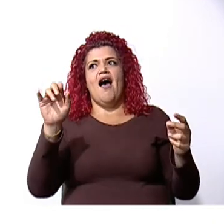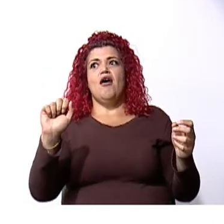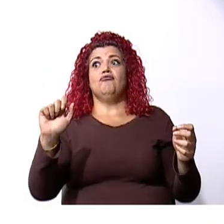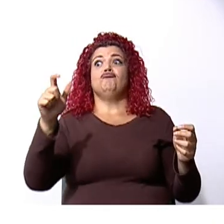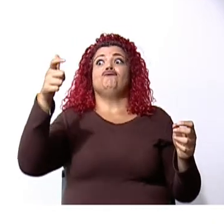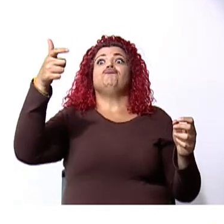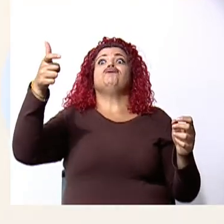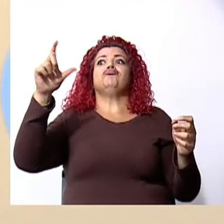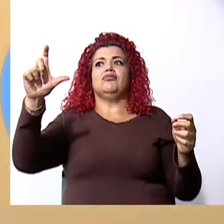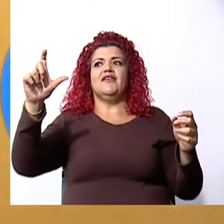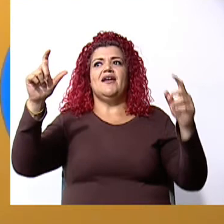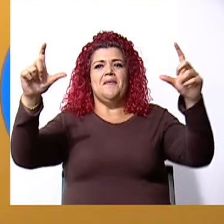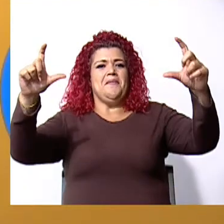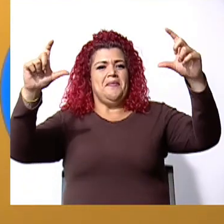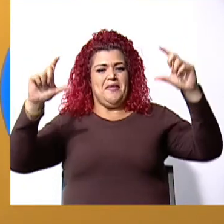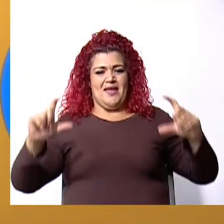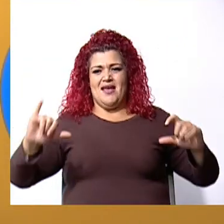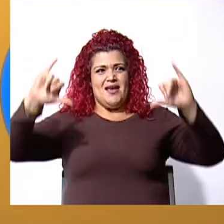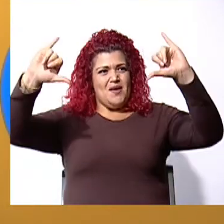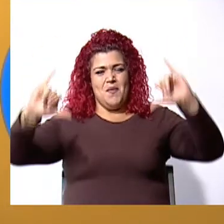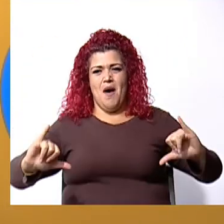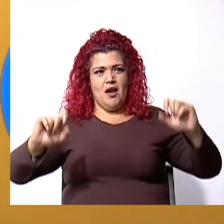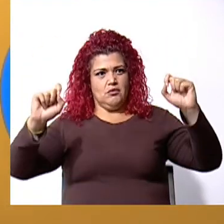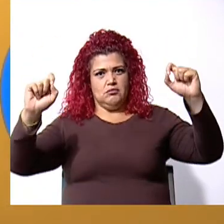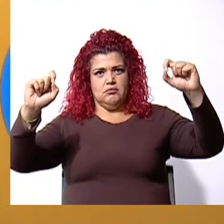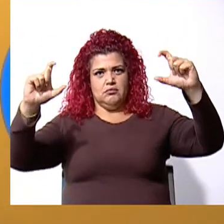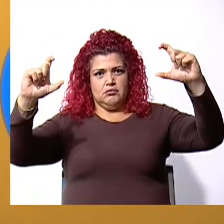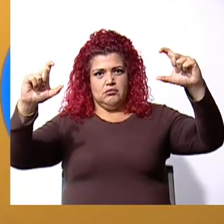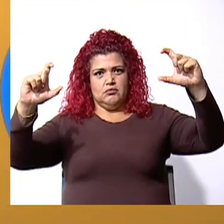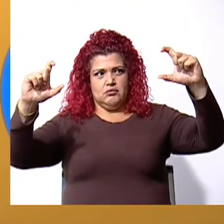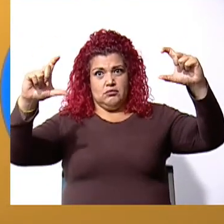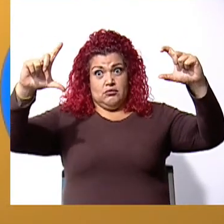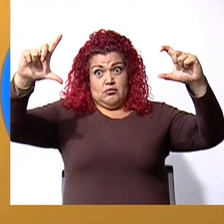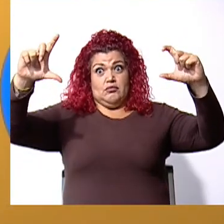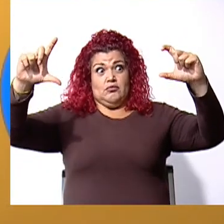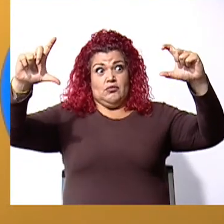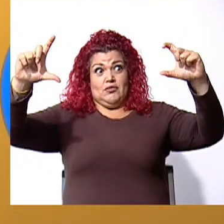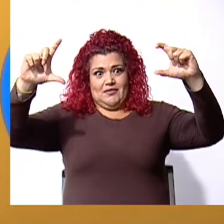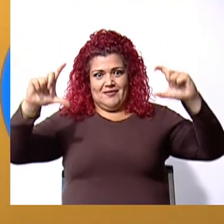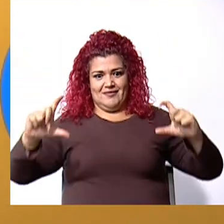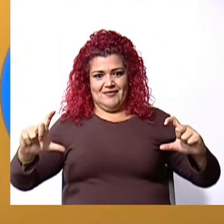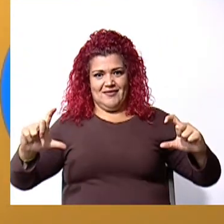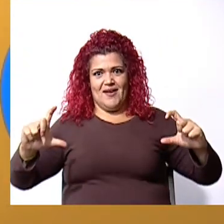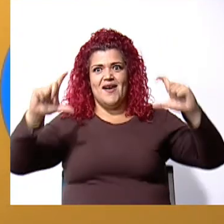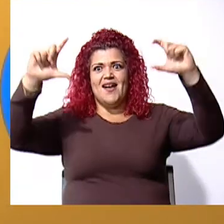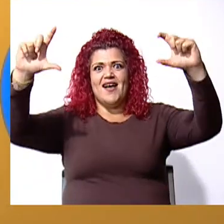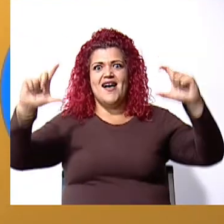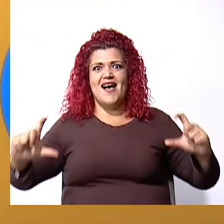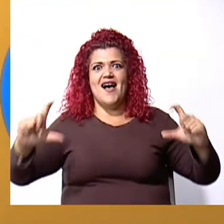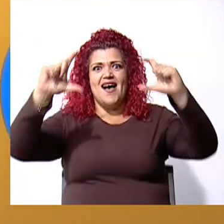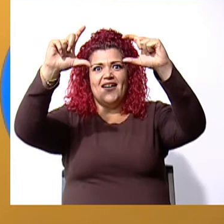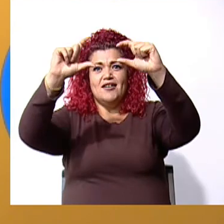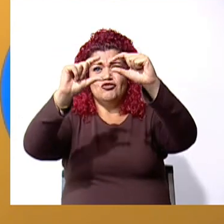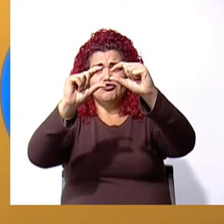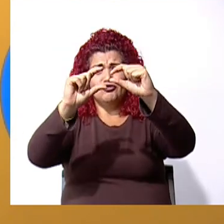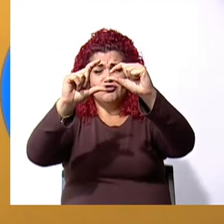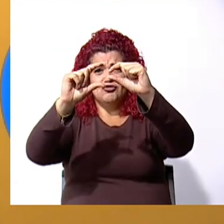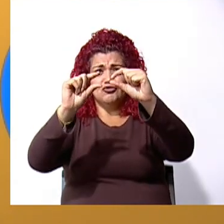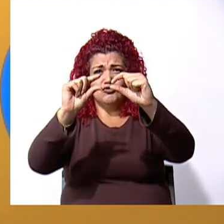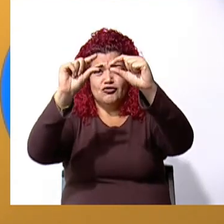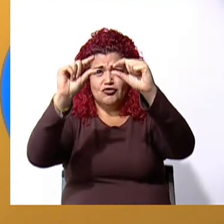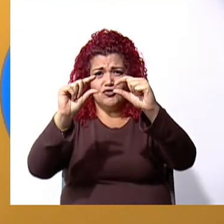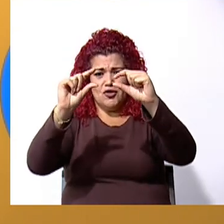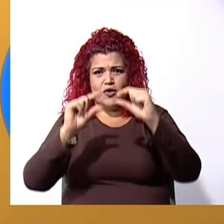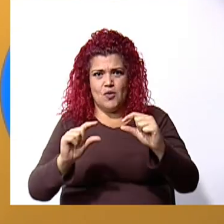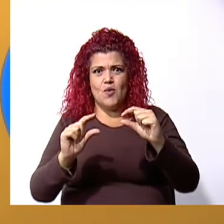simultáneamente. Excelente. ¿Vieron cómo podemos aplicar las matemáticas en tablas?